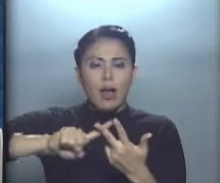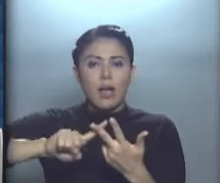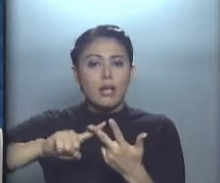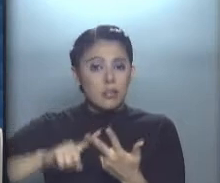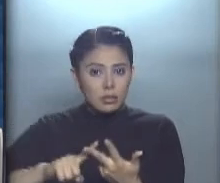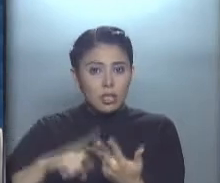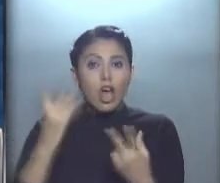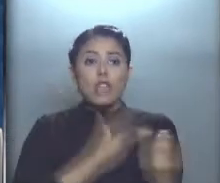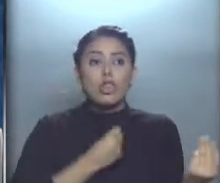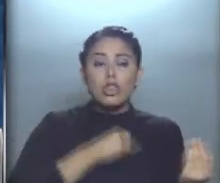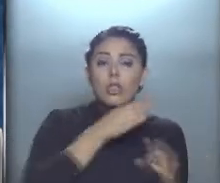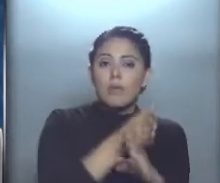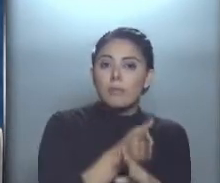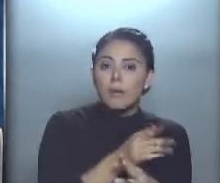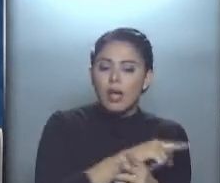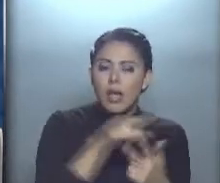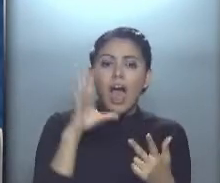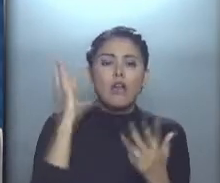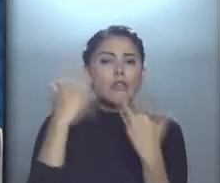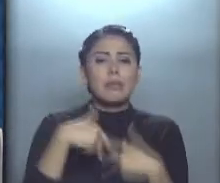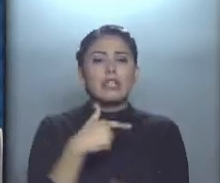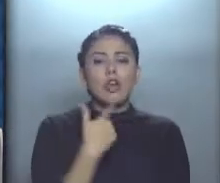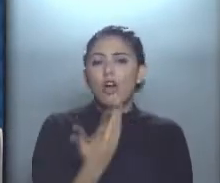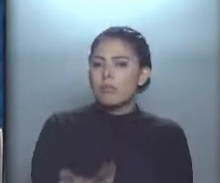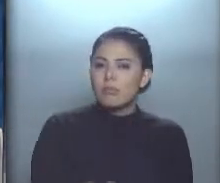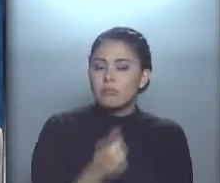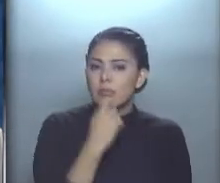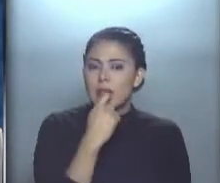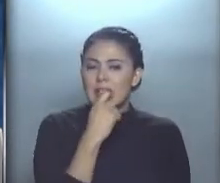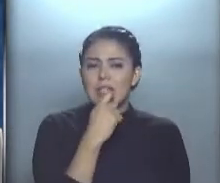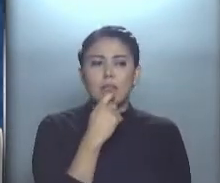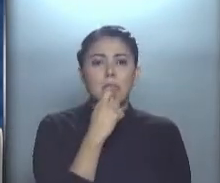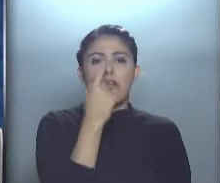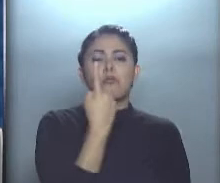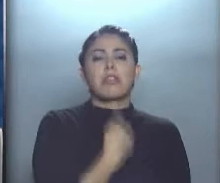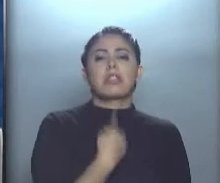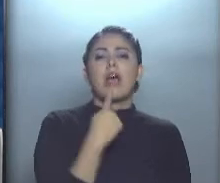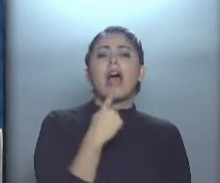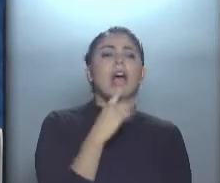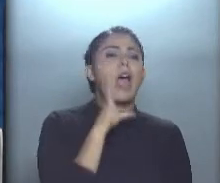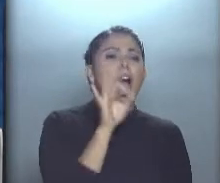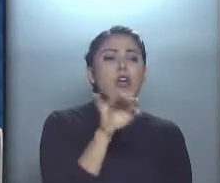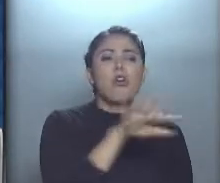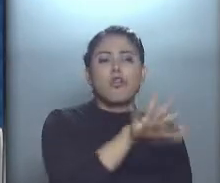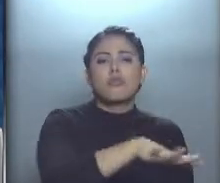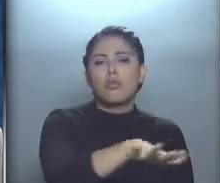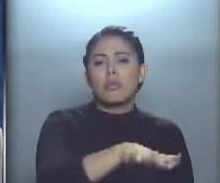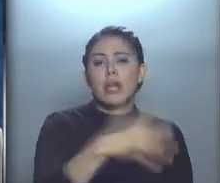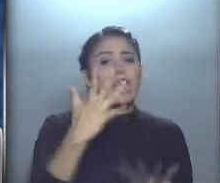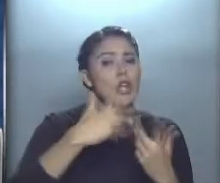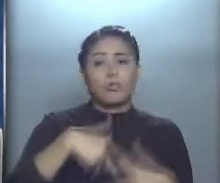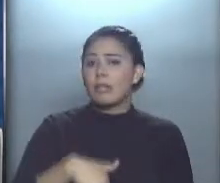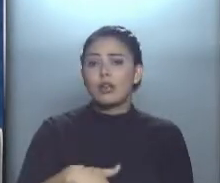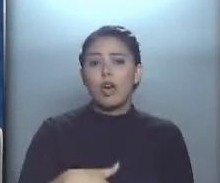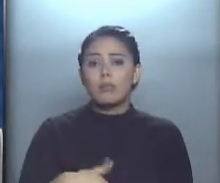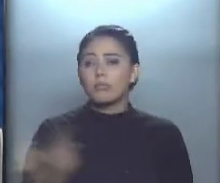intervención en el territorio. No es una cuestión automática, no es que uno dice sucede un hecho en tal lugar y en forma